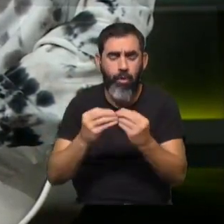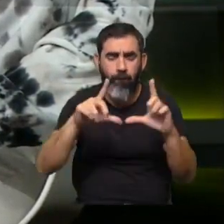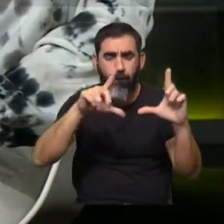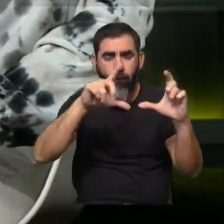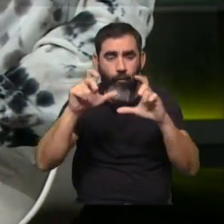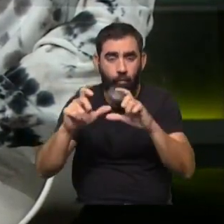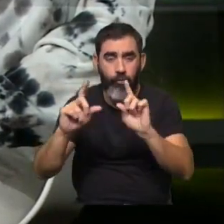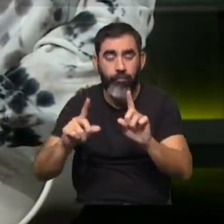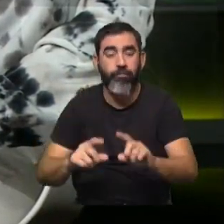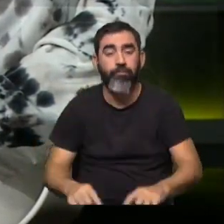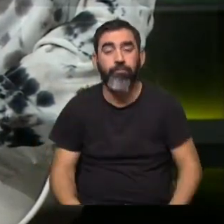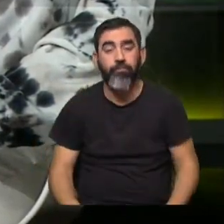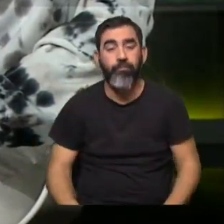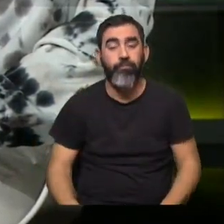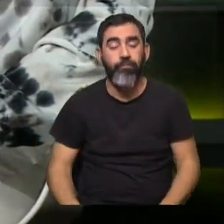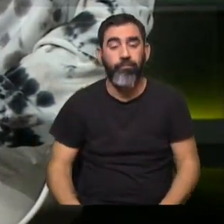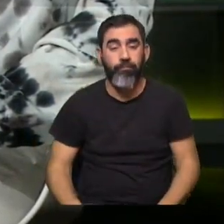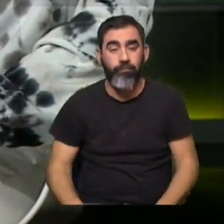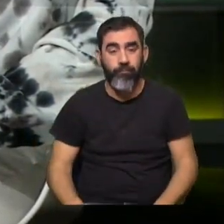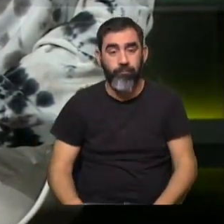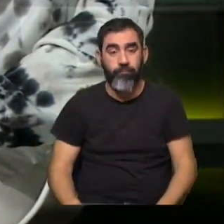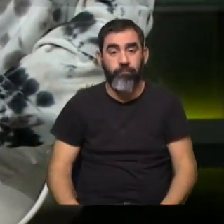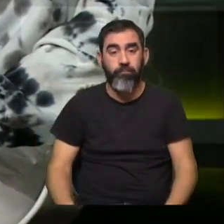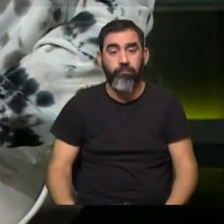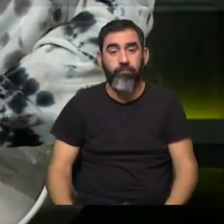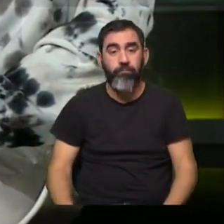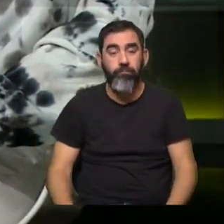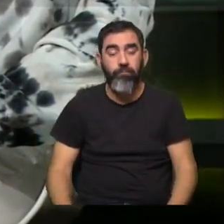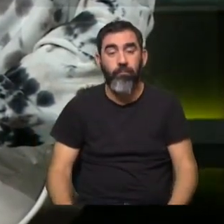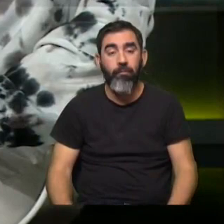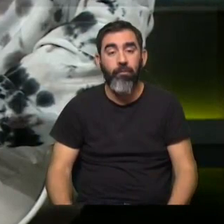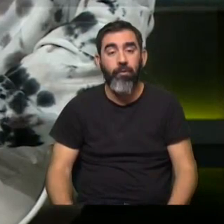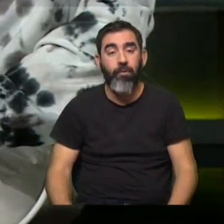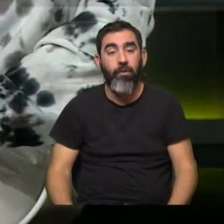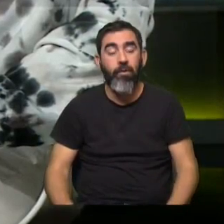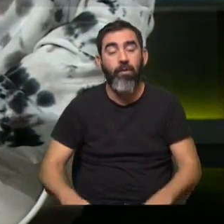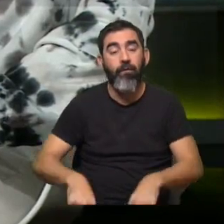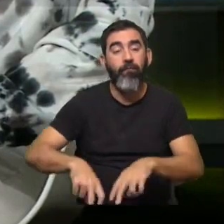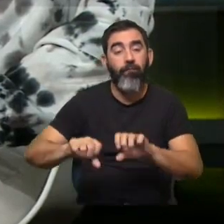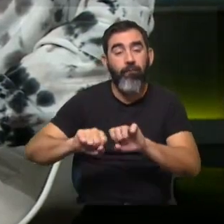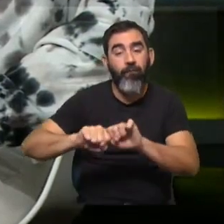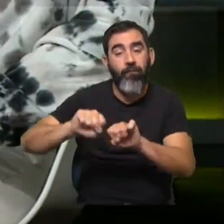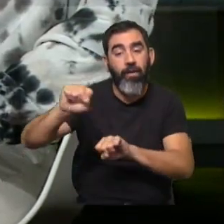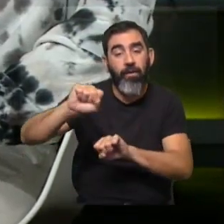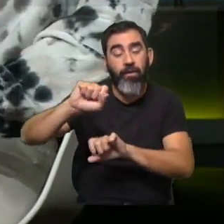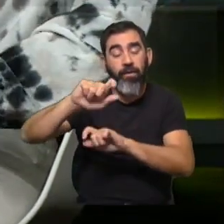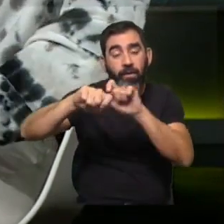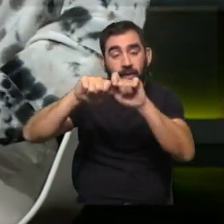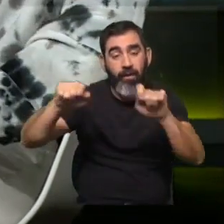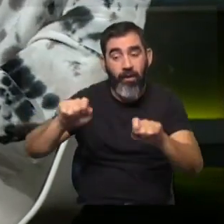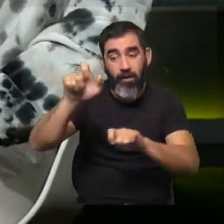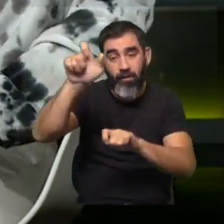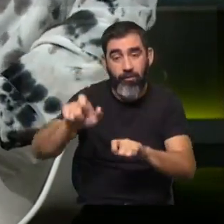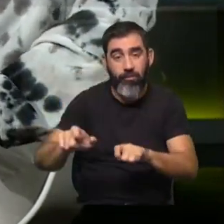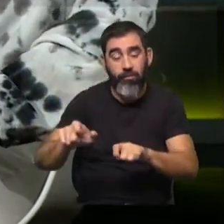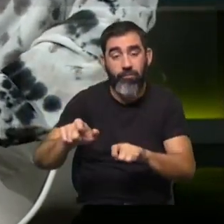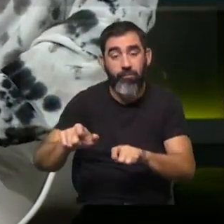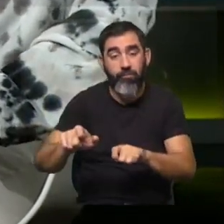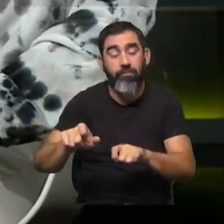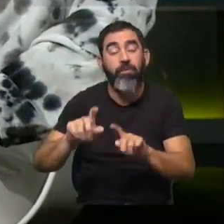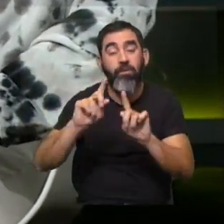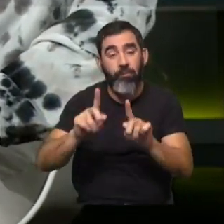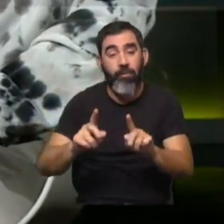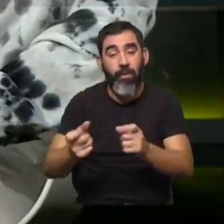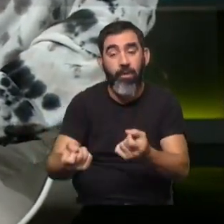de gato de De la- Pajonal, Margay. Después Polrad, en sus estudios de posgrado que está haciendo en el Pantanal, en la Posada Piubal,